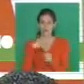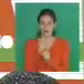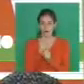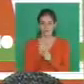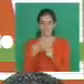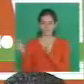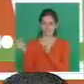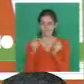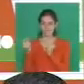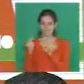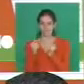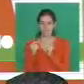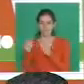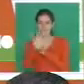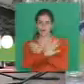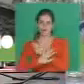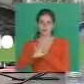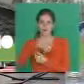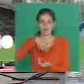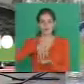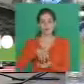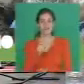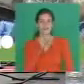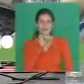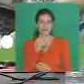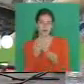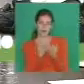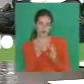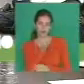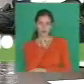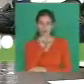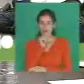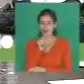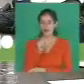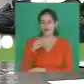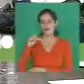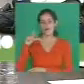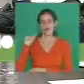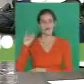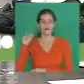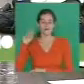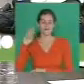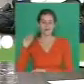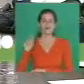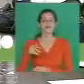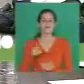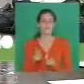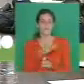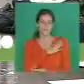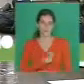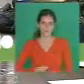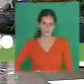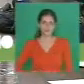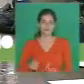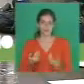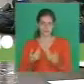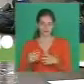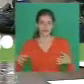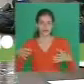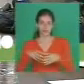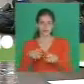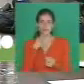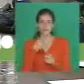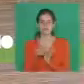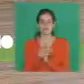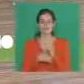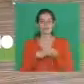discusión del sistema de protección del Estado, así lo informó en rueda de prensa Oliver Duarte, presidente de Fundacredesa. Estas jornadas se